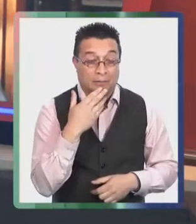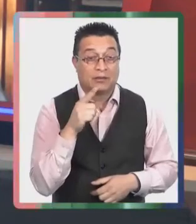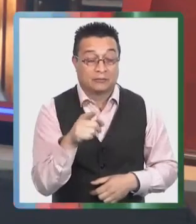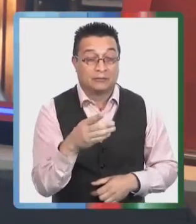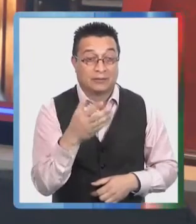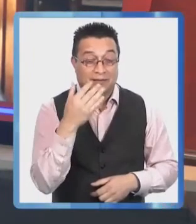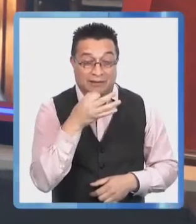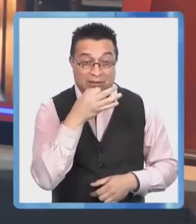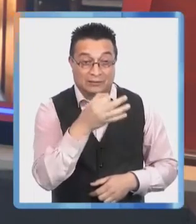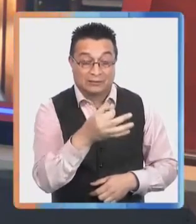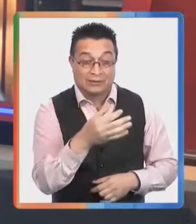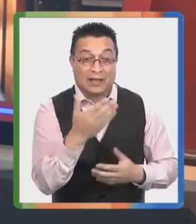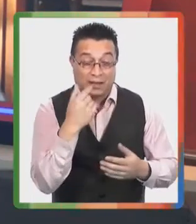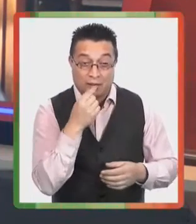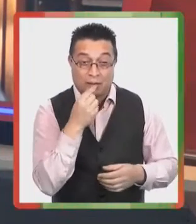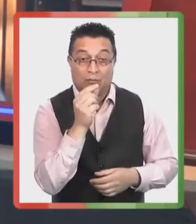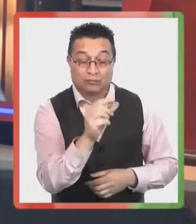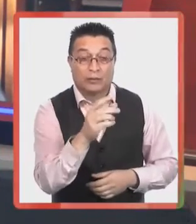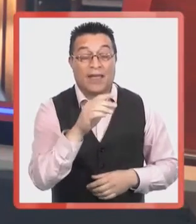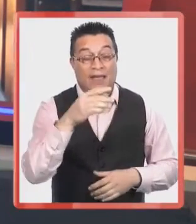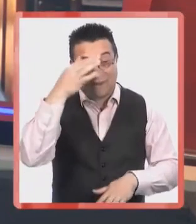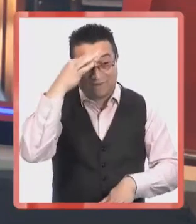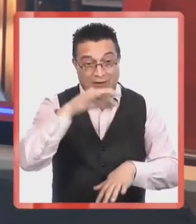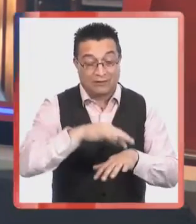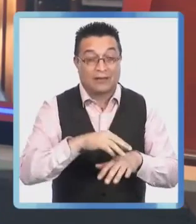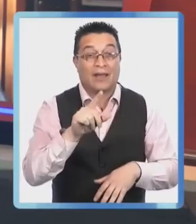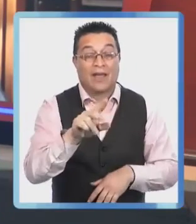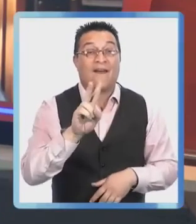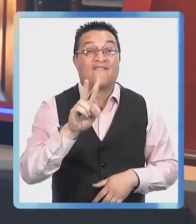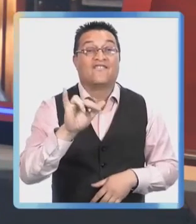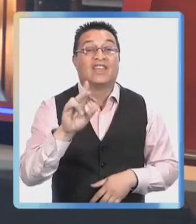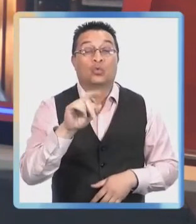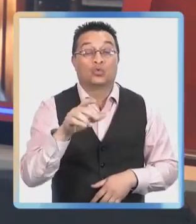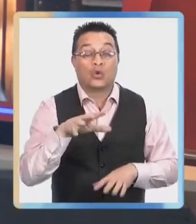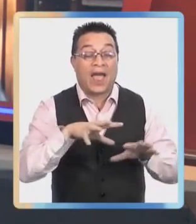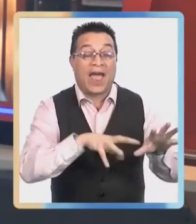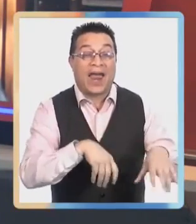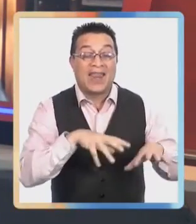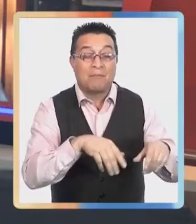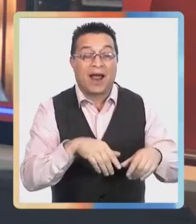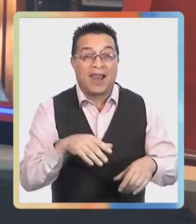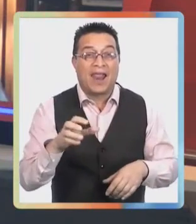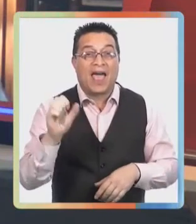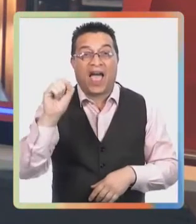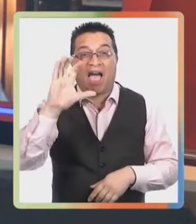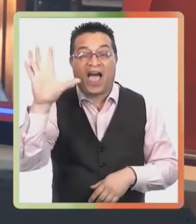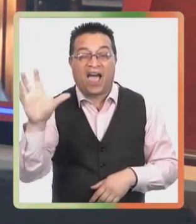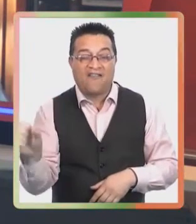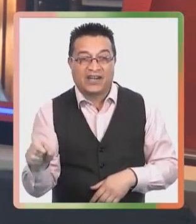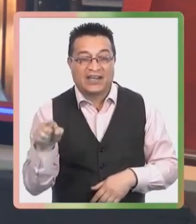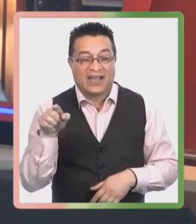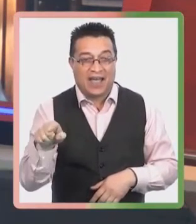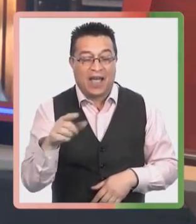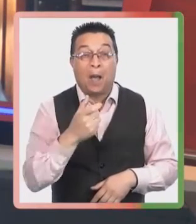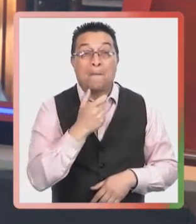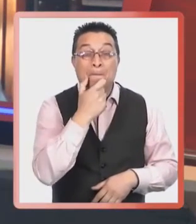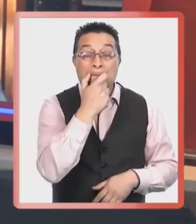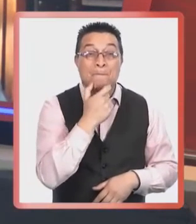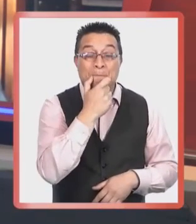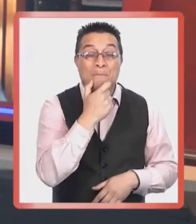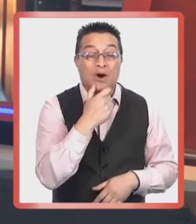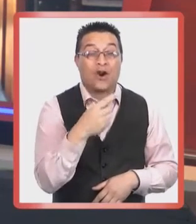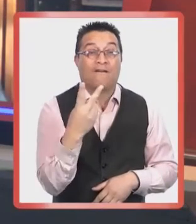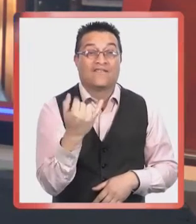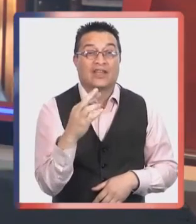este monkeypox, yo lo mencionaba antes del corte, este virus que tiene origen en los animales, en África, y que ahora